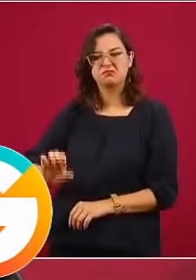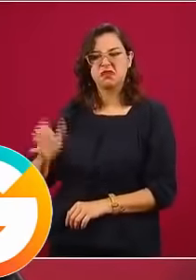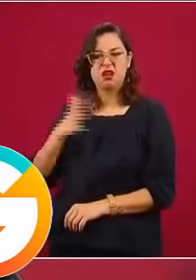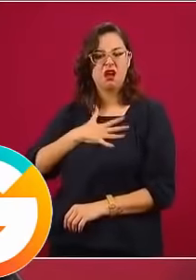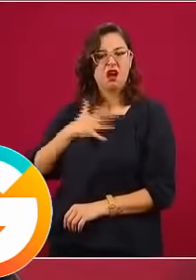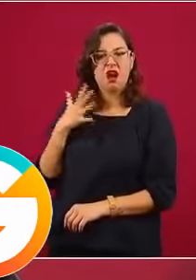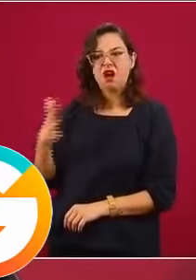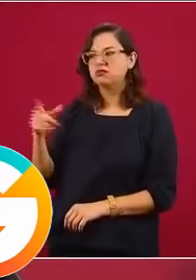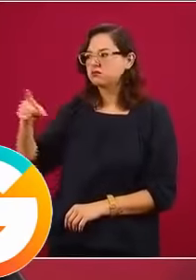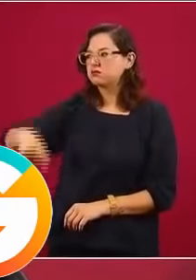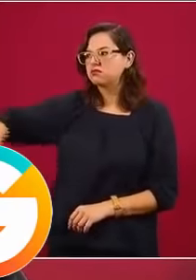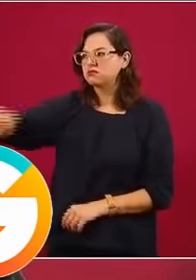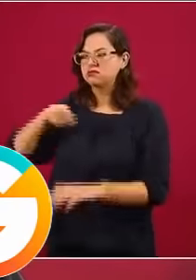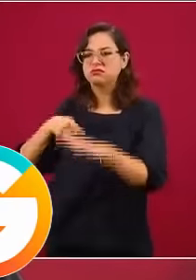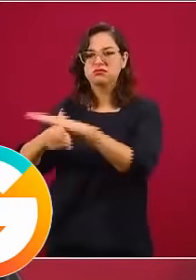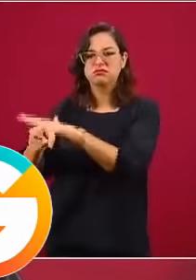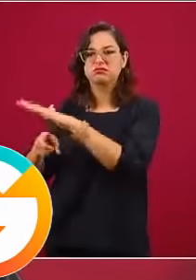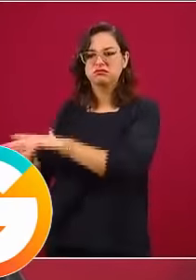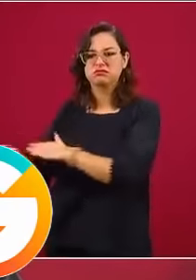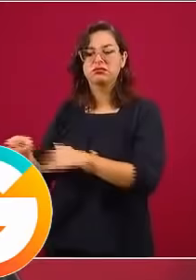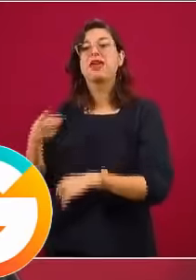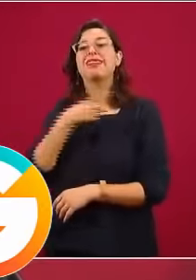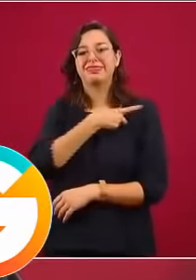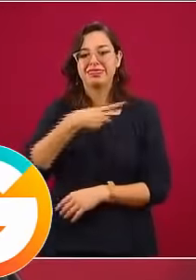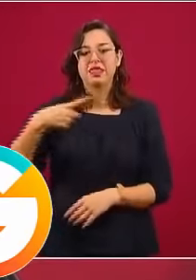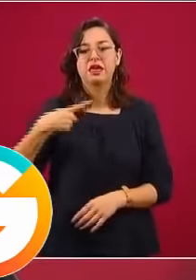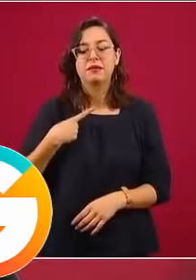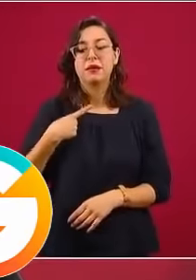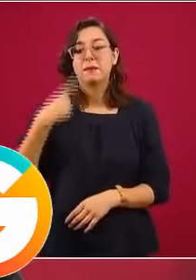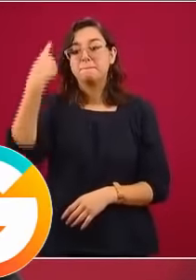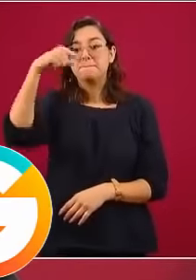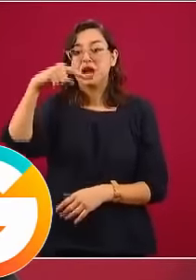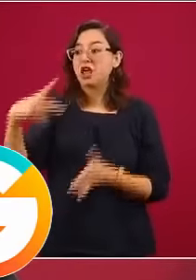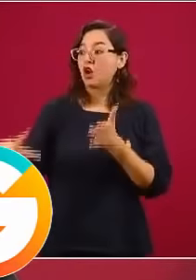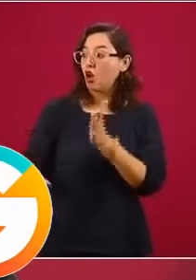estos actos de corrupción para que no se repitan.